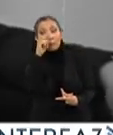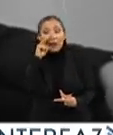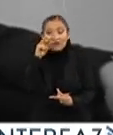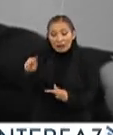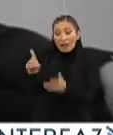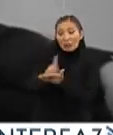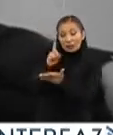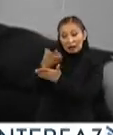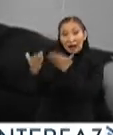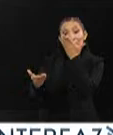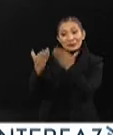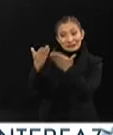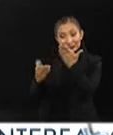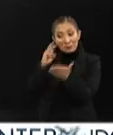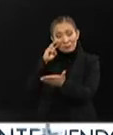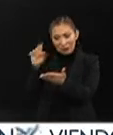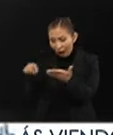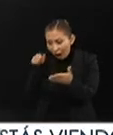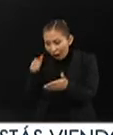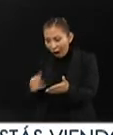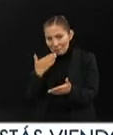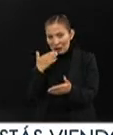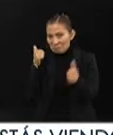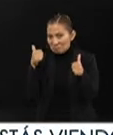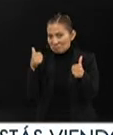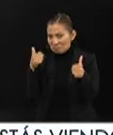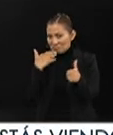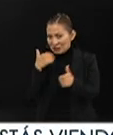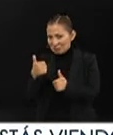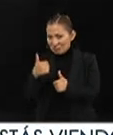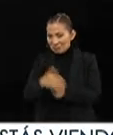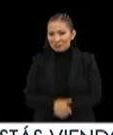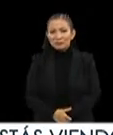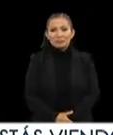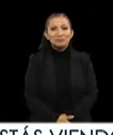el diccionario de vez en cuando. Digo, sí, estoy bien.